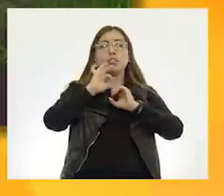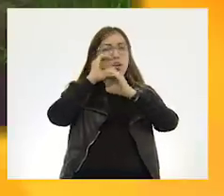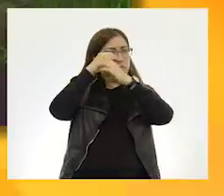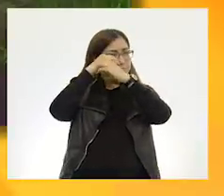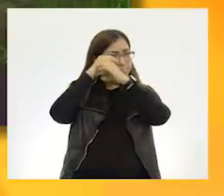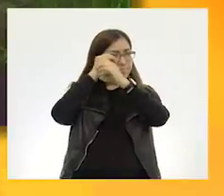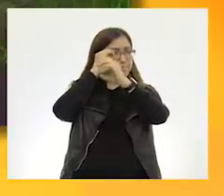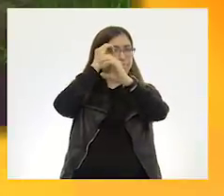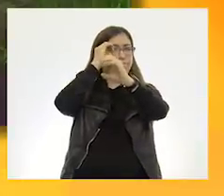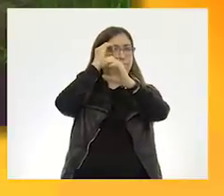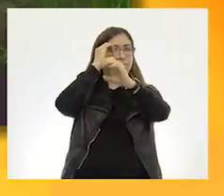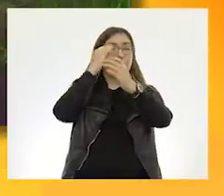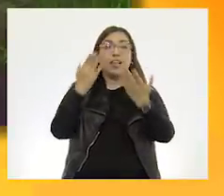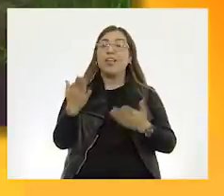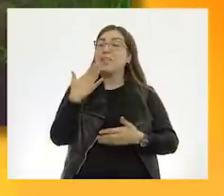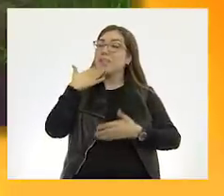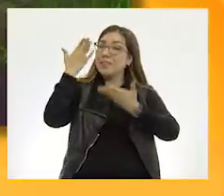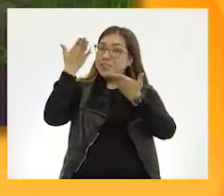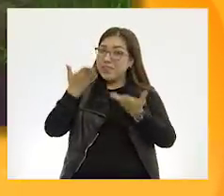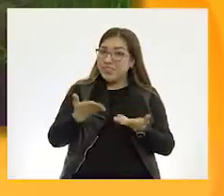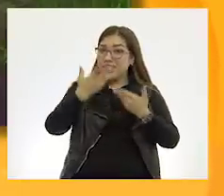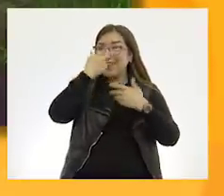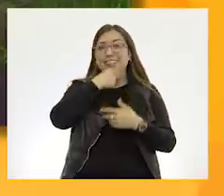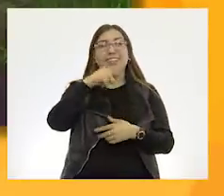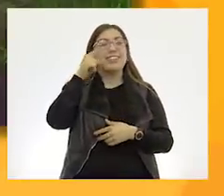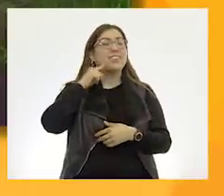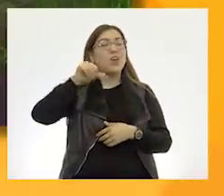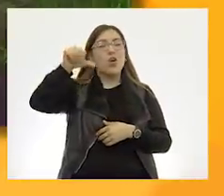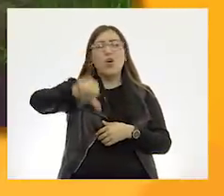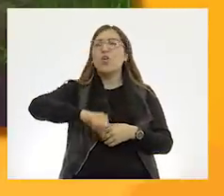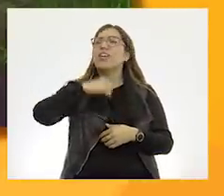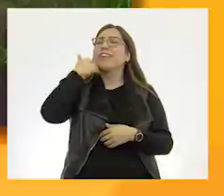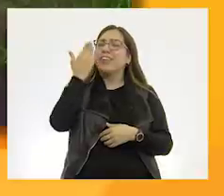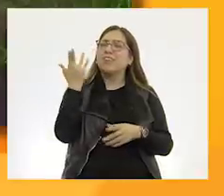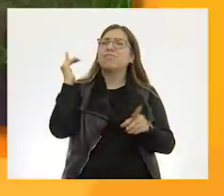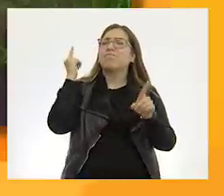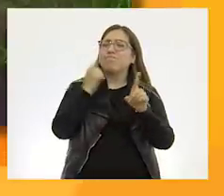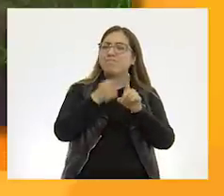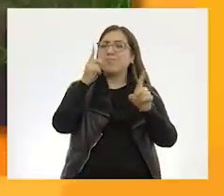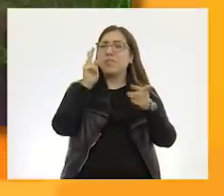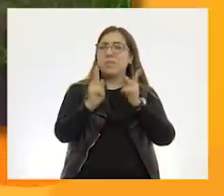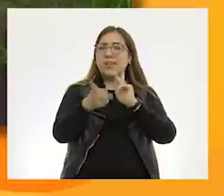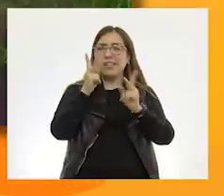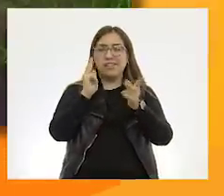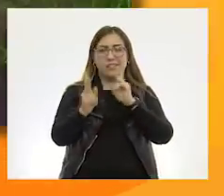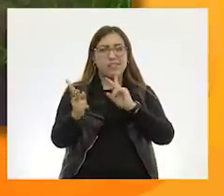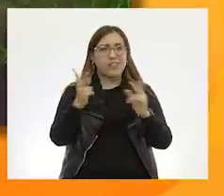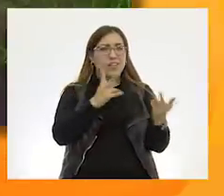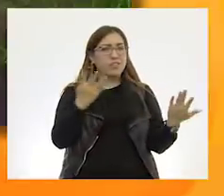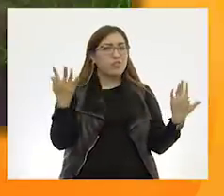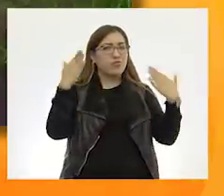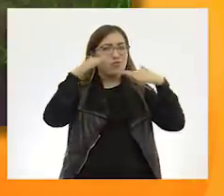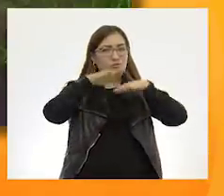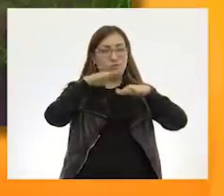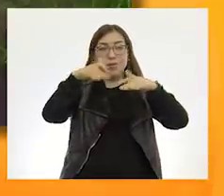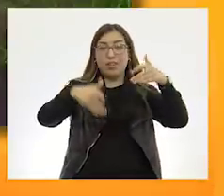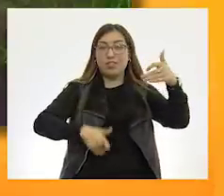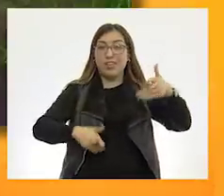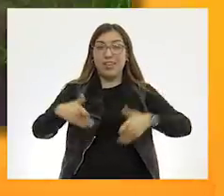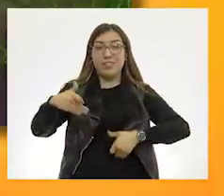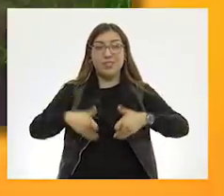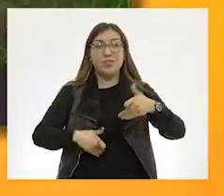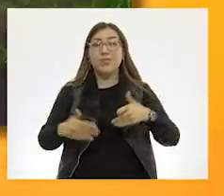telescopio? Bienvenidas y bienvenidos. Hoy les quiero platicar un poquito acerca del maravilloso mundo del teatro con